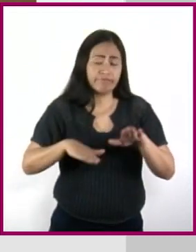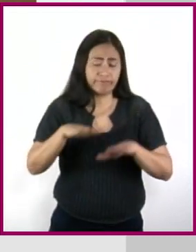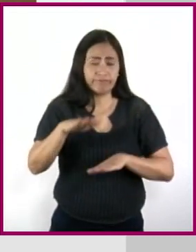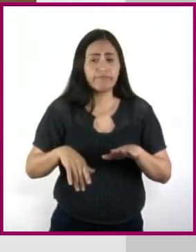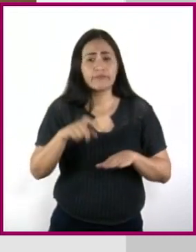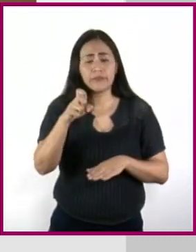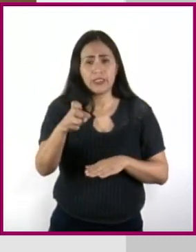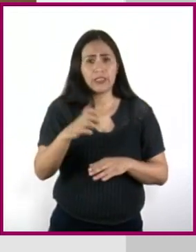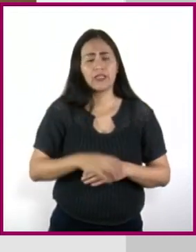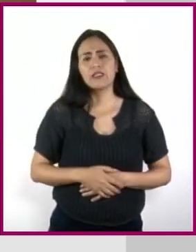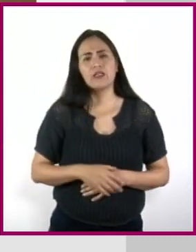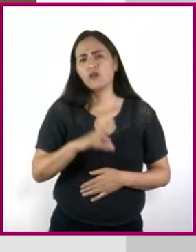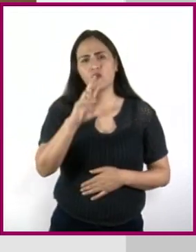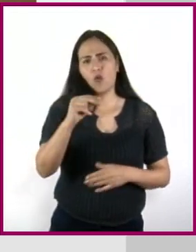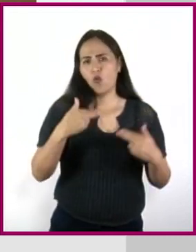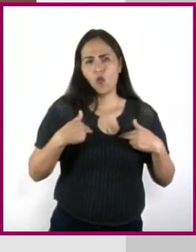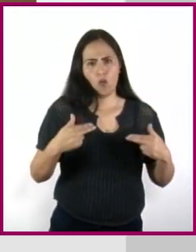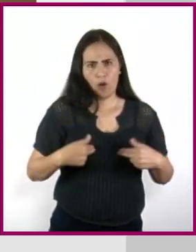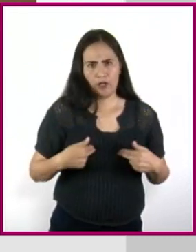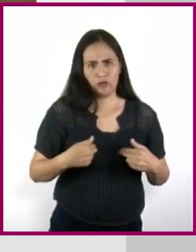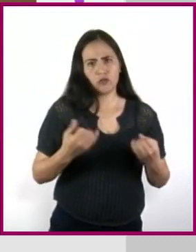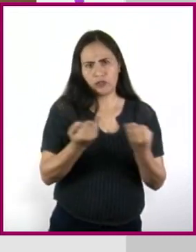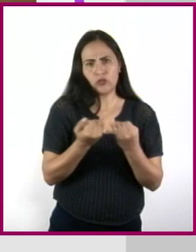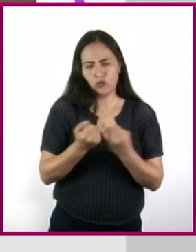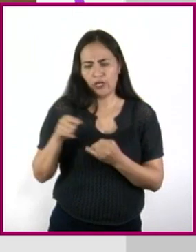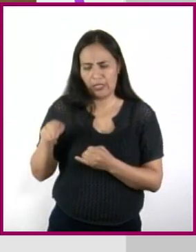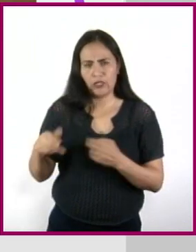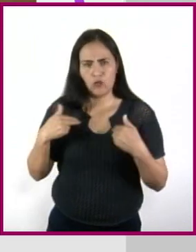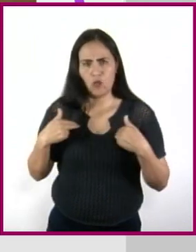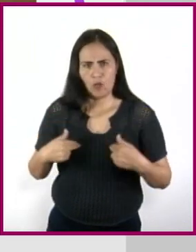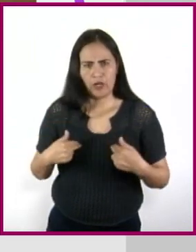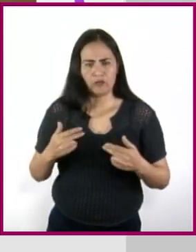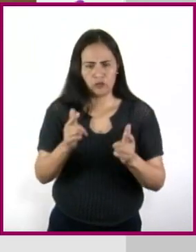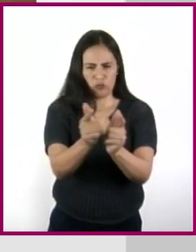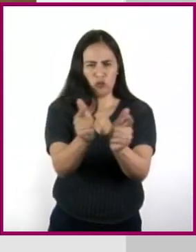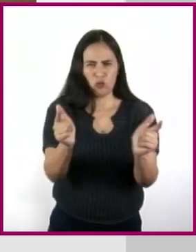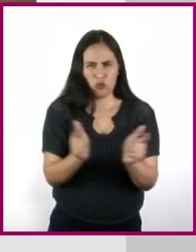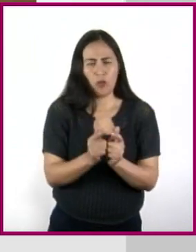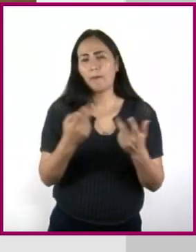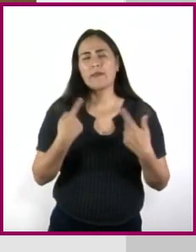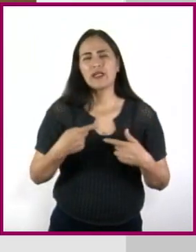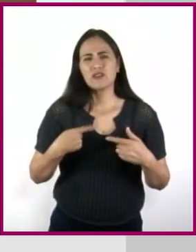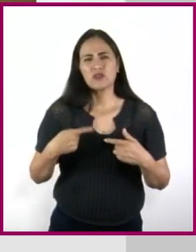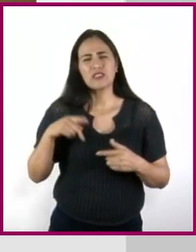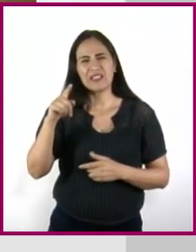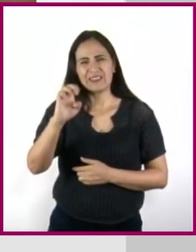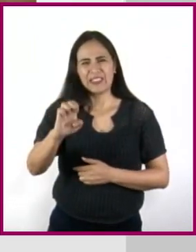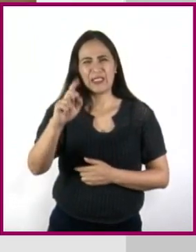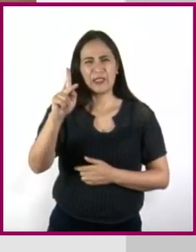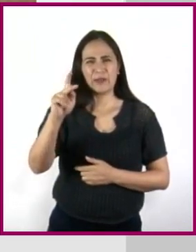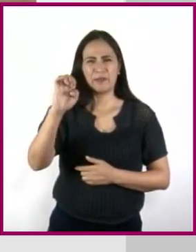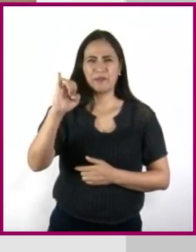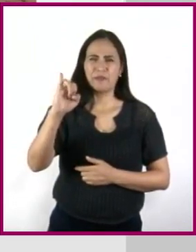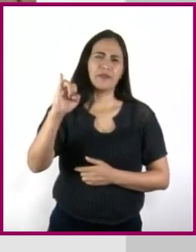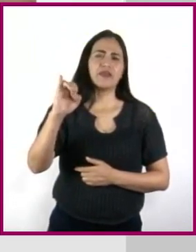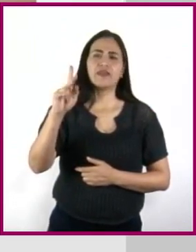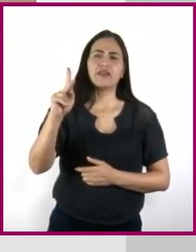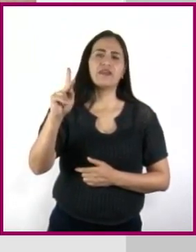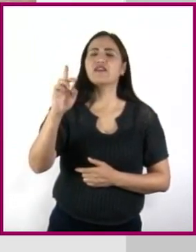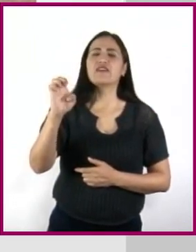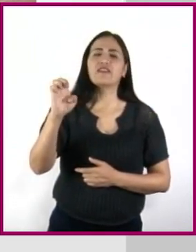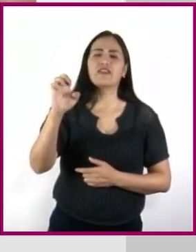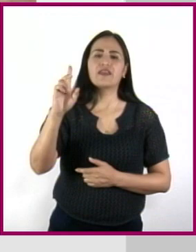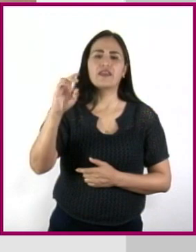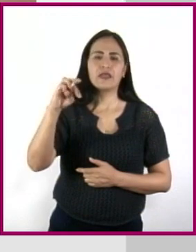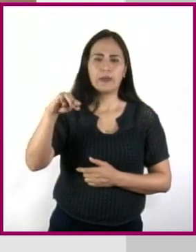de los primates no humanos y en nosotros. Entonces, cuando los epidemiólogos veterinarios detectan un aumento en el